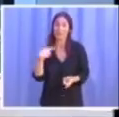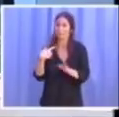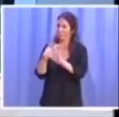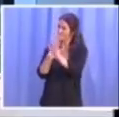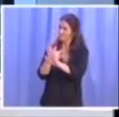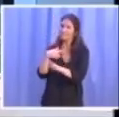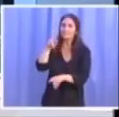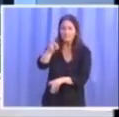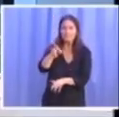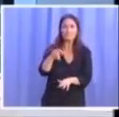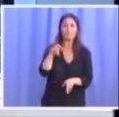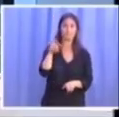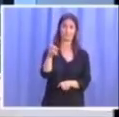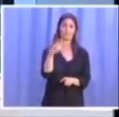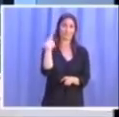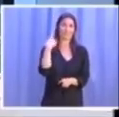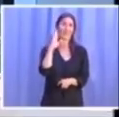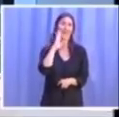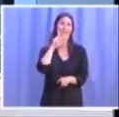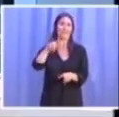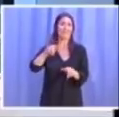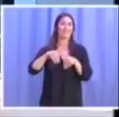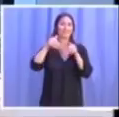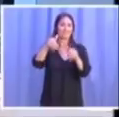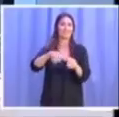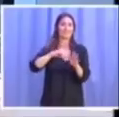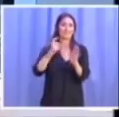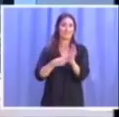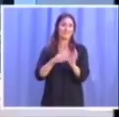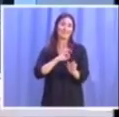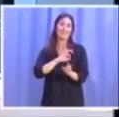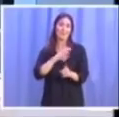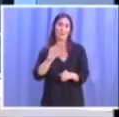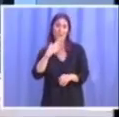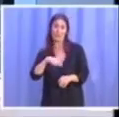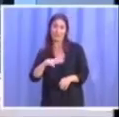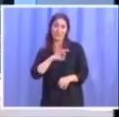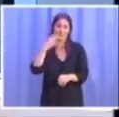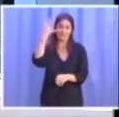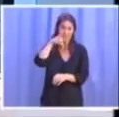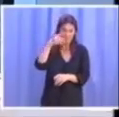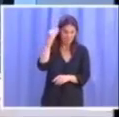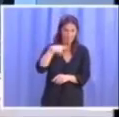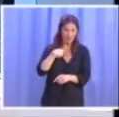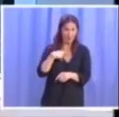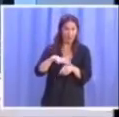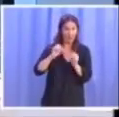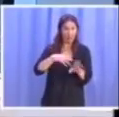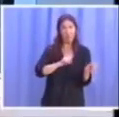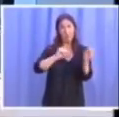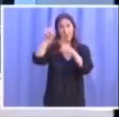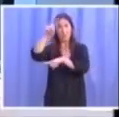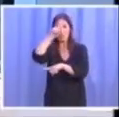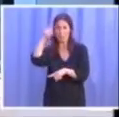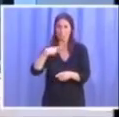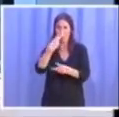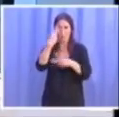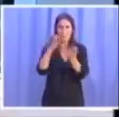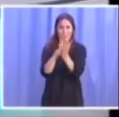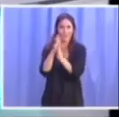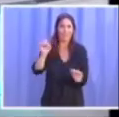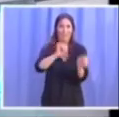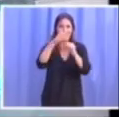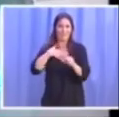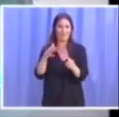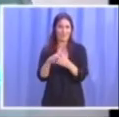partido. Que si un diputado. Lo han dicho cuando estuve en la legislatura señor pasada. Cuenca, señor Salvador. ¿Usted entiende que eso es irse a Madrid? Los datos son los datos. ¿O es ejercer la democracia señor Cuenca, y representar señor